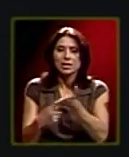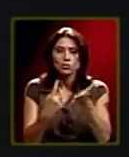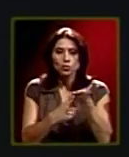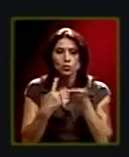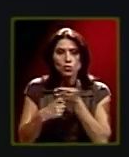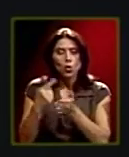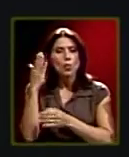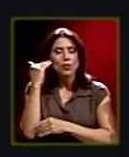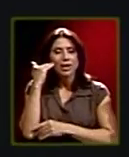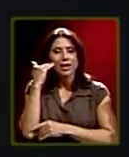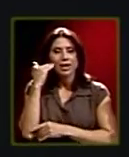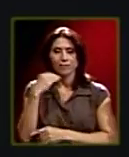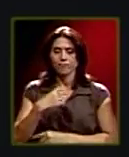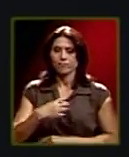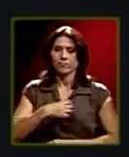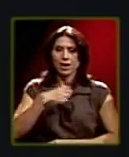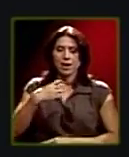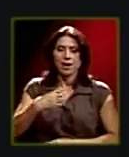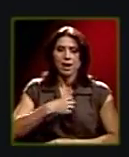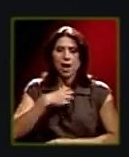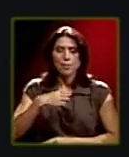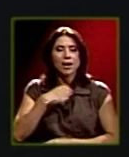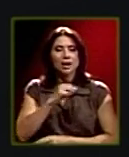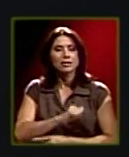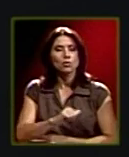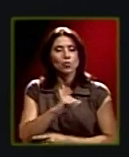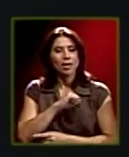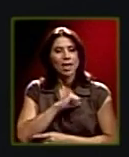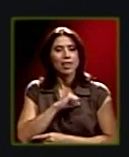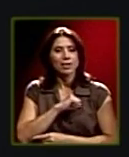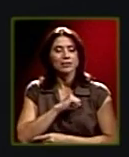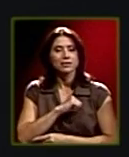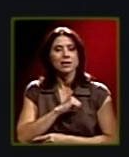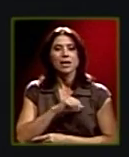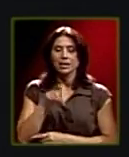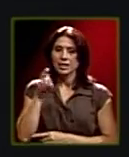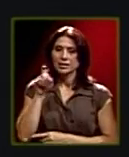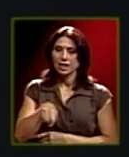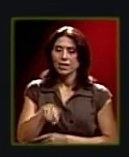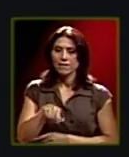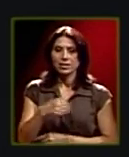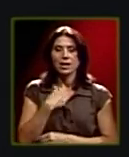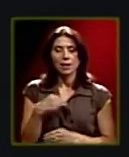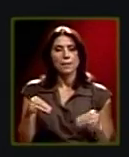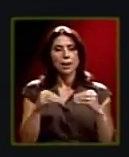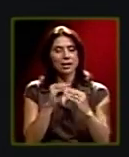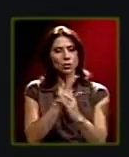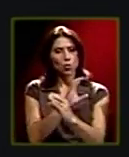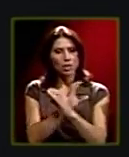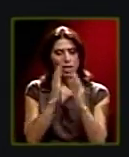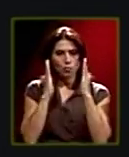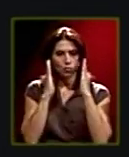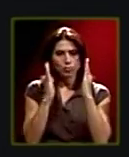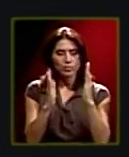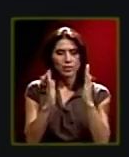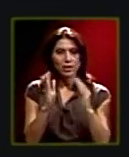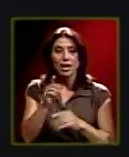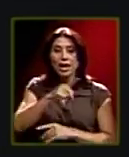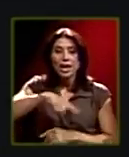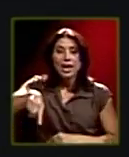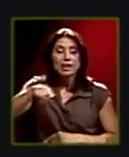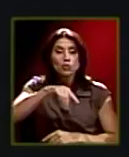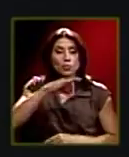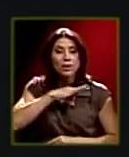es reclamarle a las autoridades que se debe poner más cuidado en cómo esos beneficios de